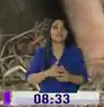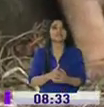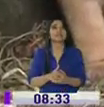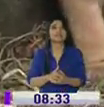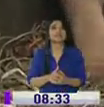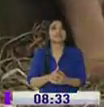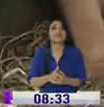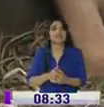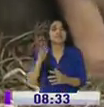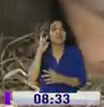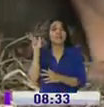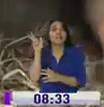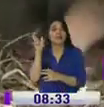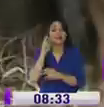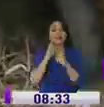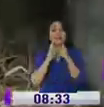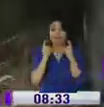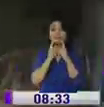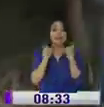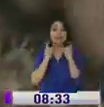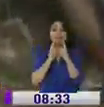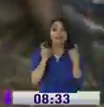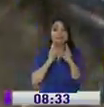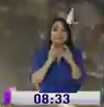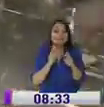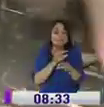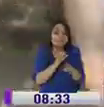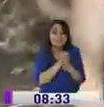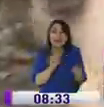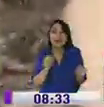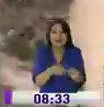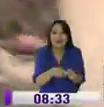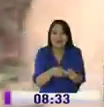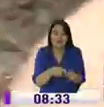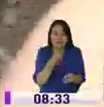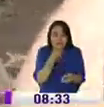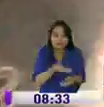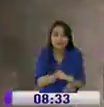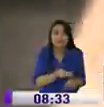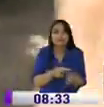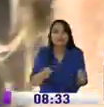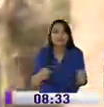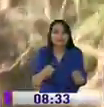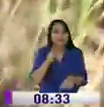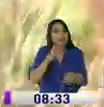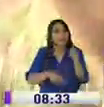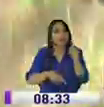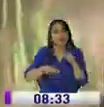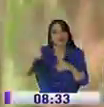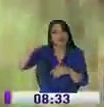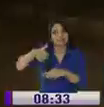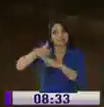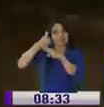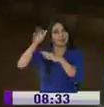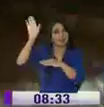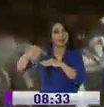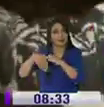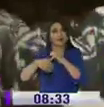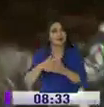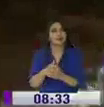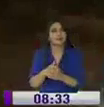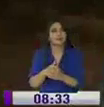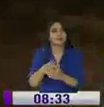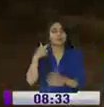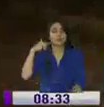los ladridos, los vecinos intentaron rescatar y alimentar a los peludos, pero al no lograrlo llamaron a las autoridades. Y en este paso de aquí,